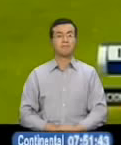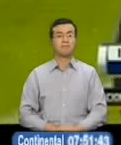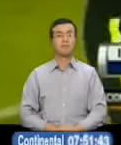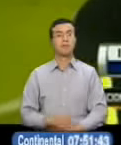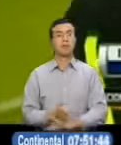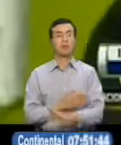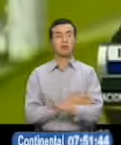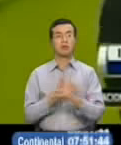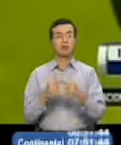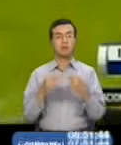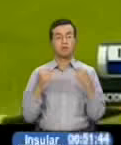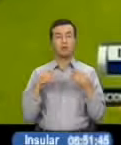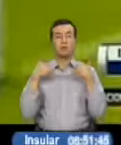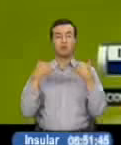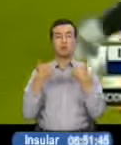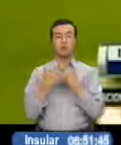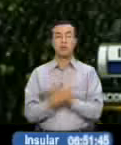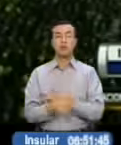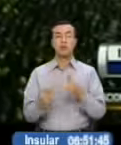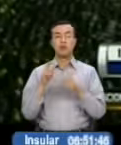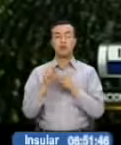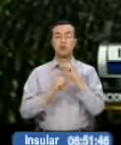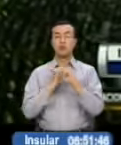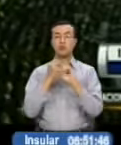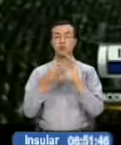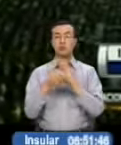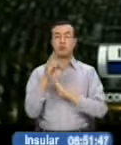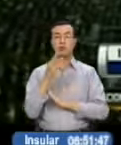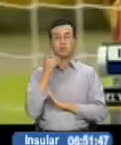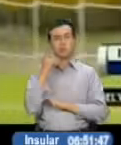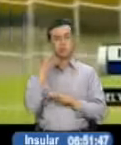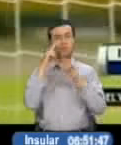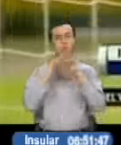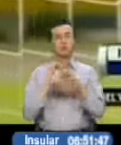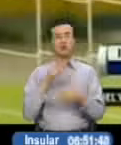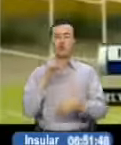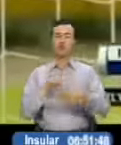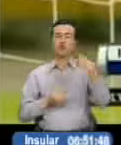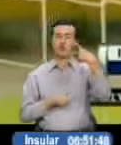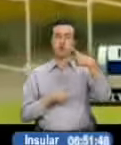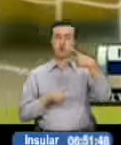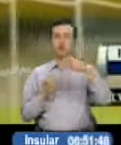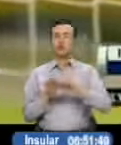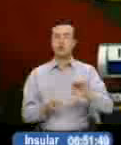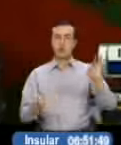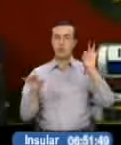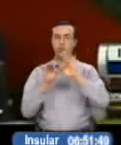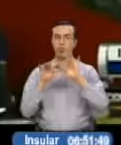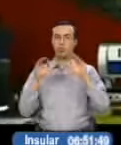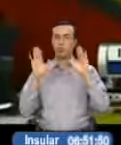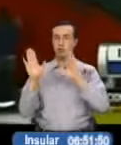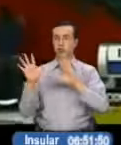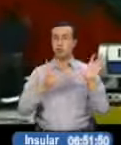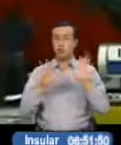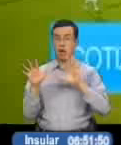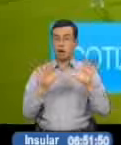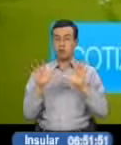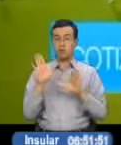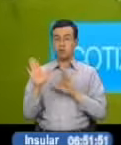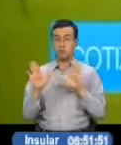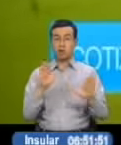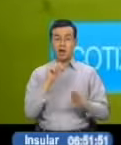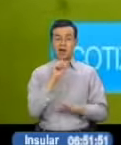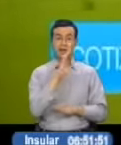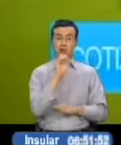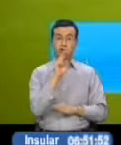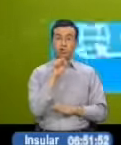Previo a la gran final de la Copa Libertadores 2016, revisamos a dos de los principales referentes del arco en el certamen, Librado